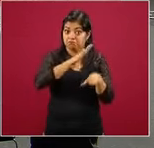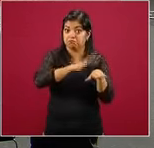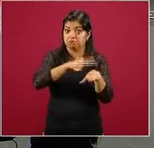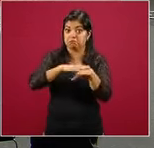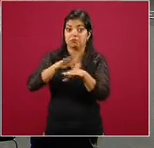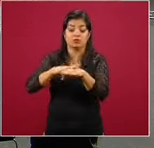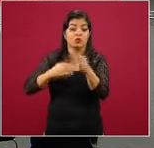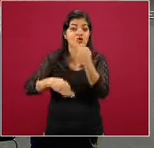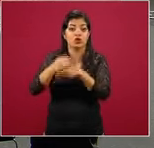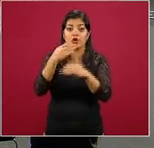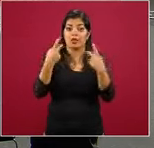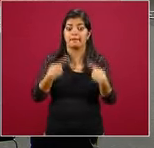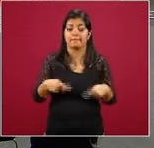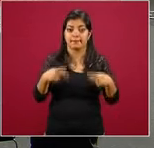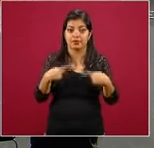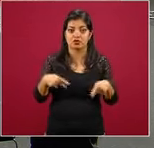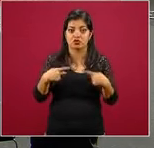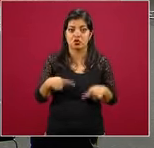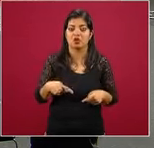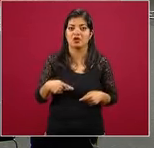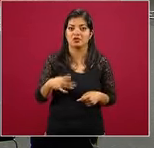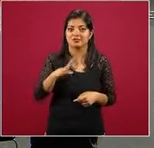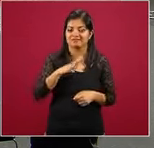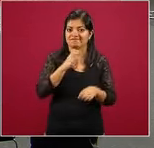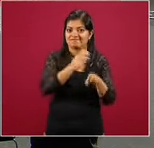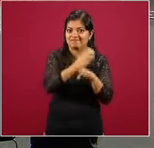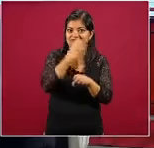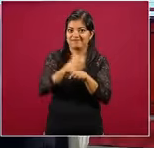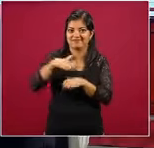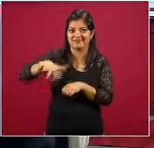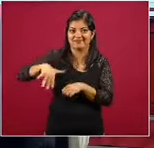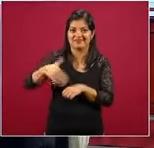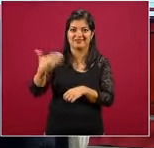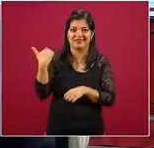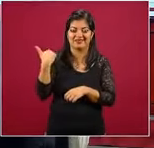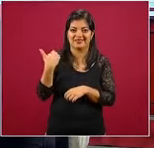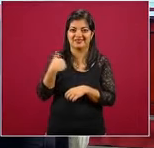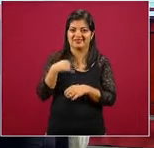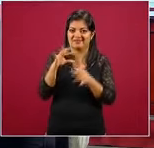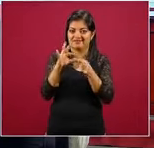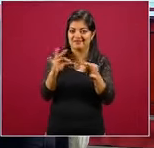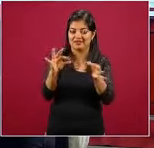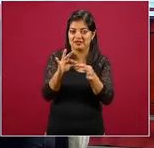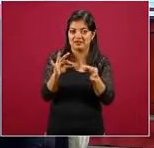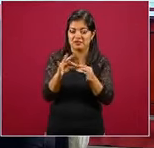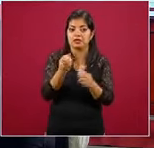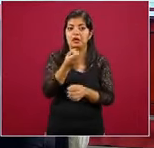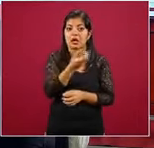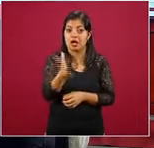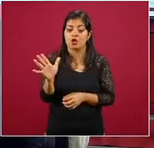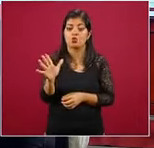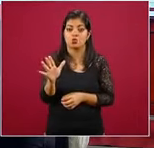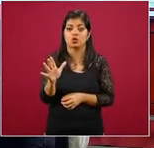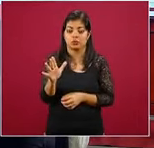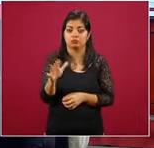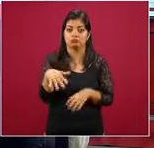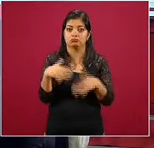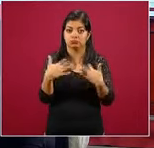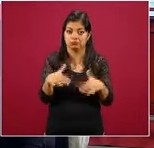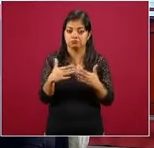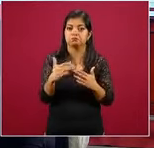las personas que están en estos 3 estados que acabamos de revisar, algunas realmente con